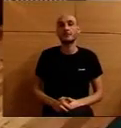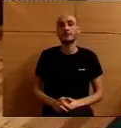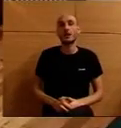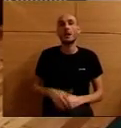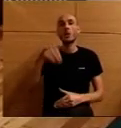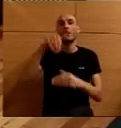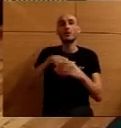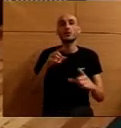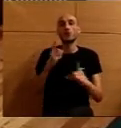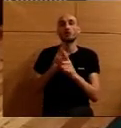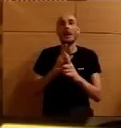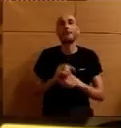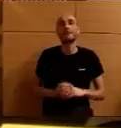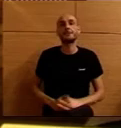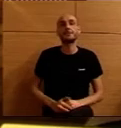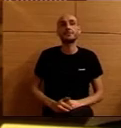¿Vots en contra?